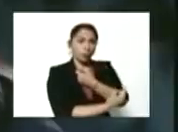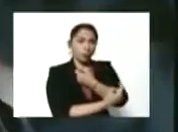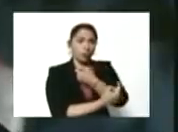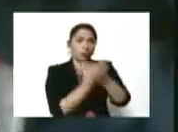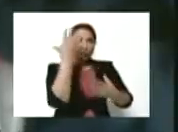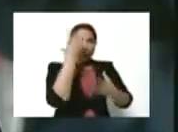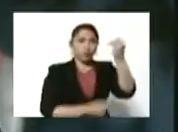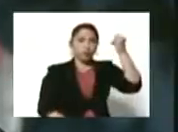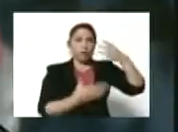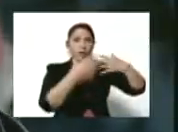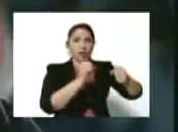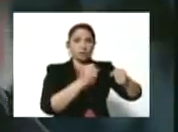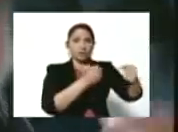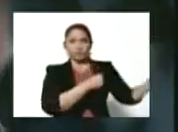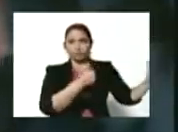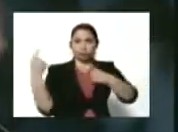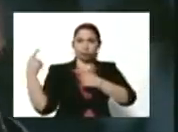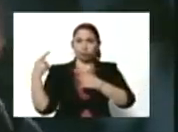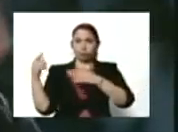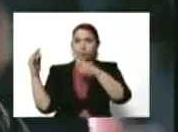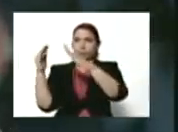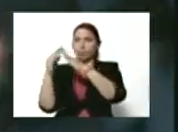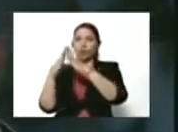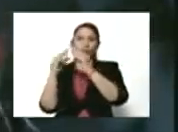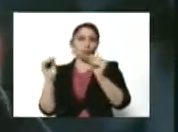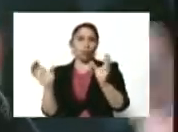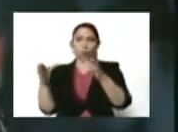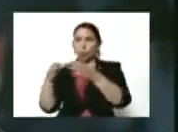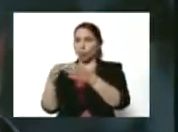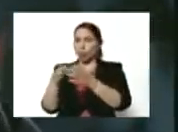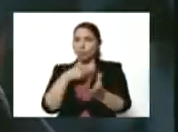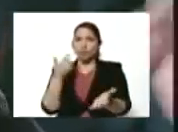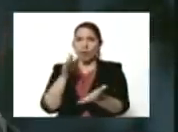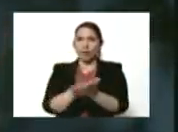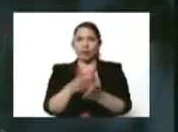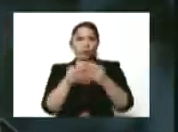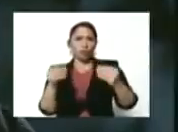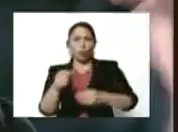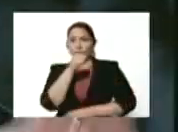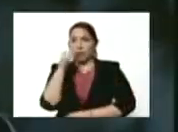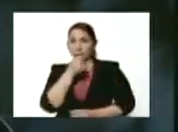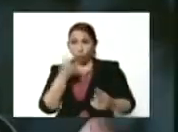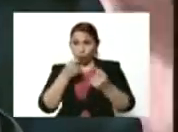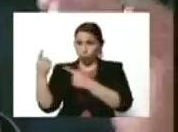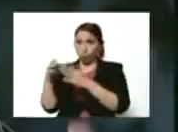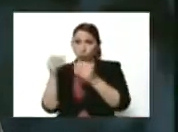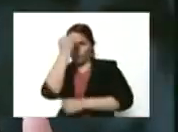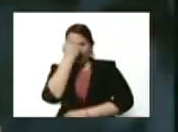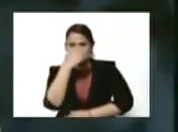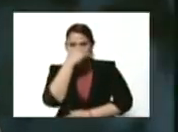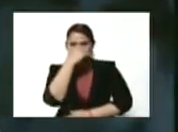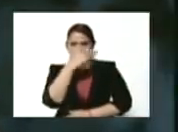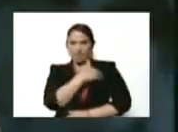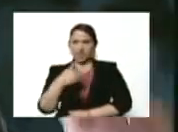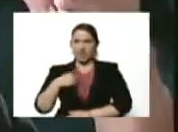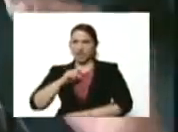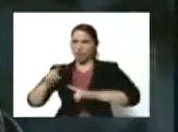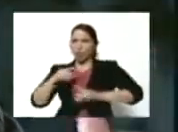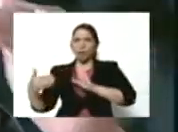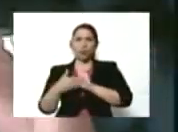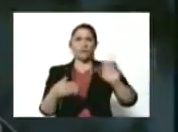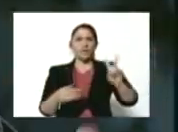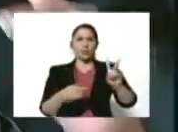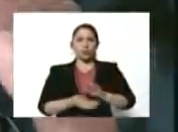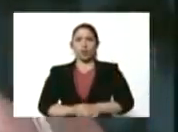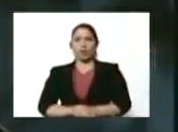y van a la guarida de todos los delincuentes, todos los asesinos, todos los narcos, todos los mercenarios y todos los paramilitares que quieren actuar contra Venezuela,